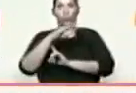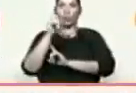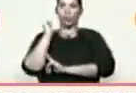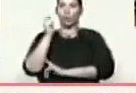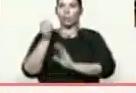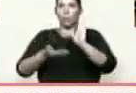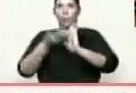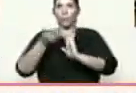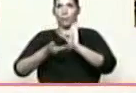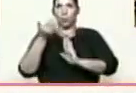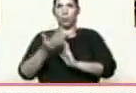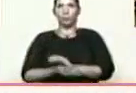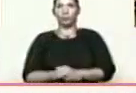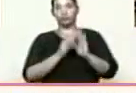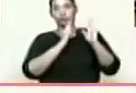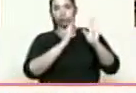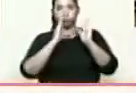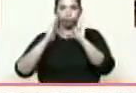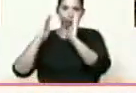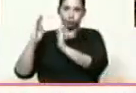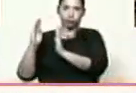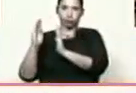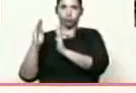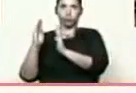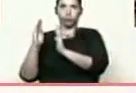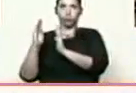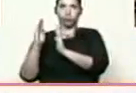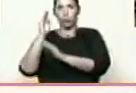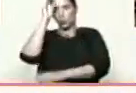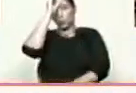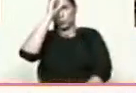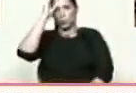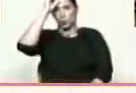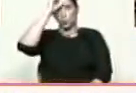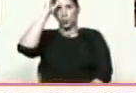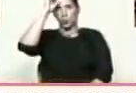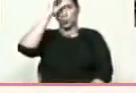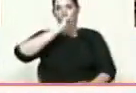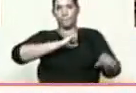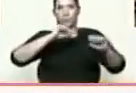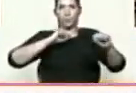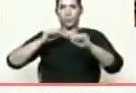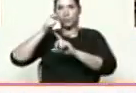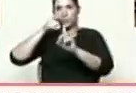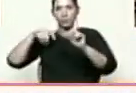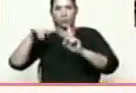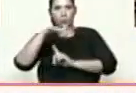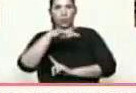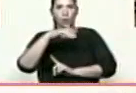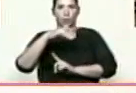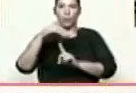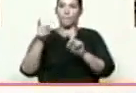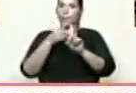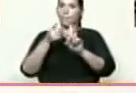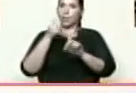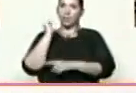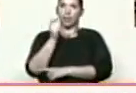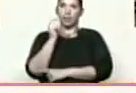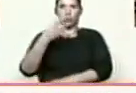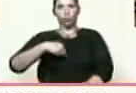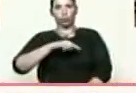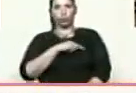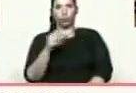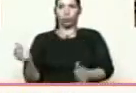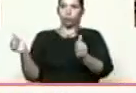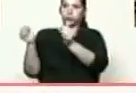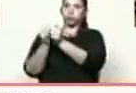fundamental. Organización, conciencia y movilización del pueblo debe ser la primera tarea que tenemos al lado de la